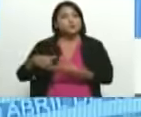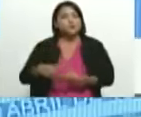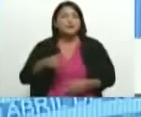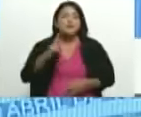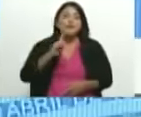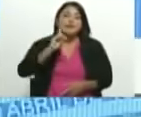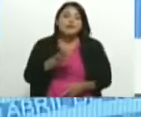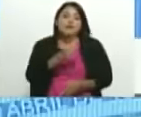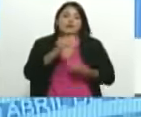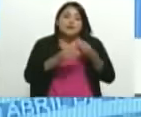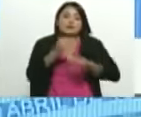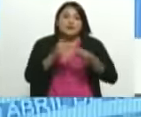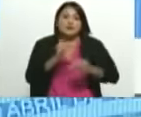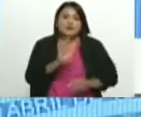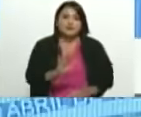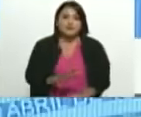desarrollar.